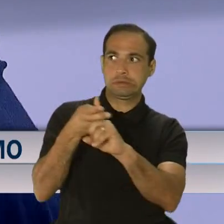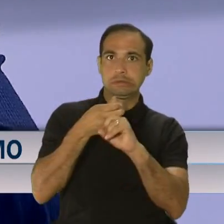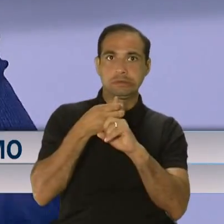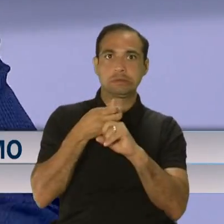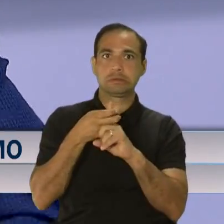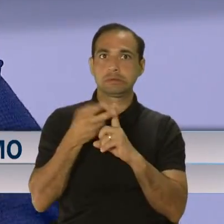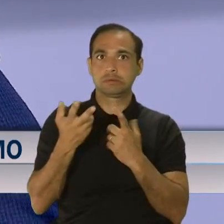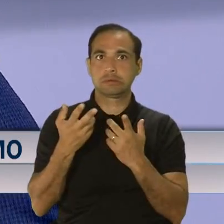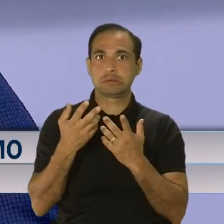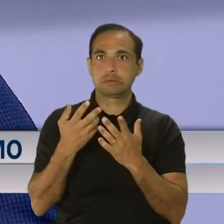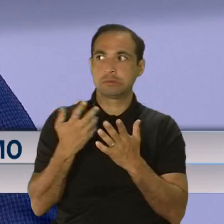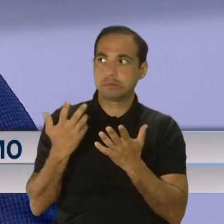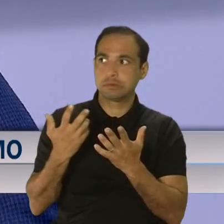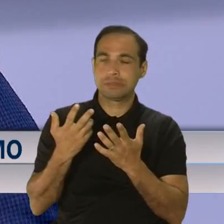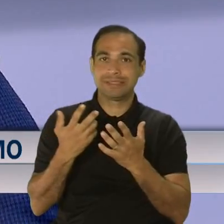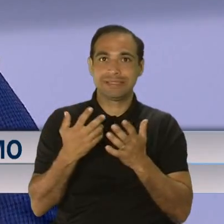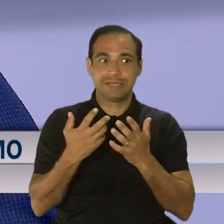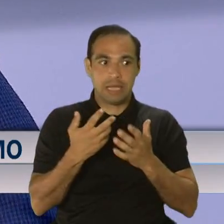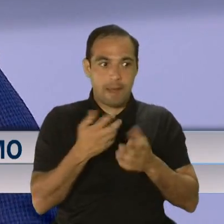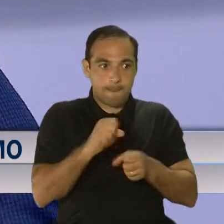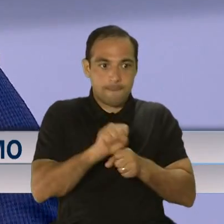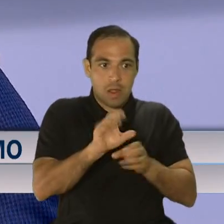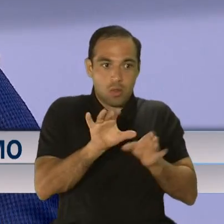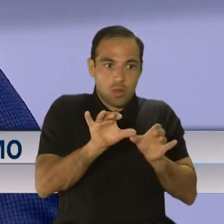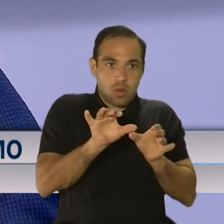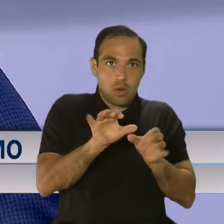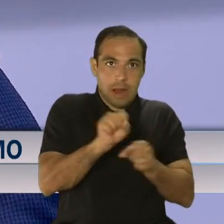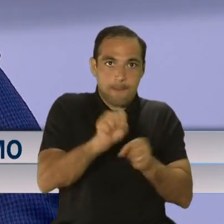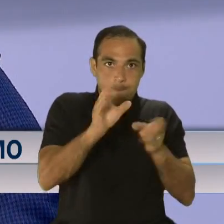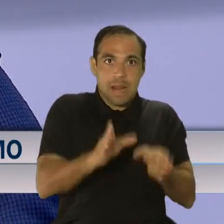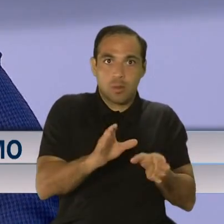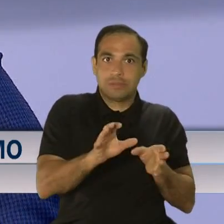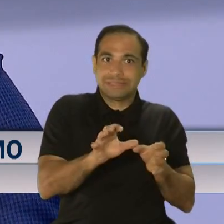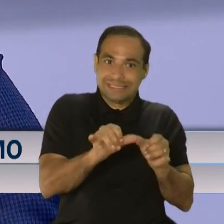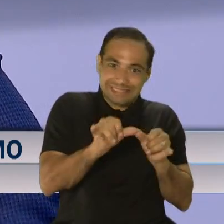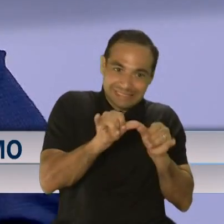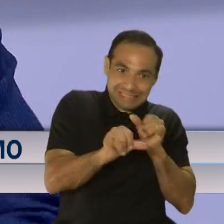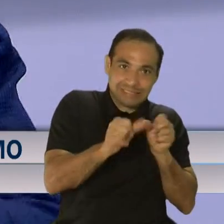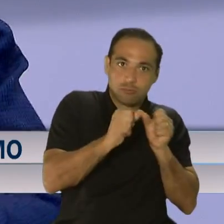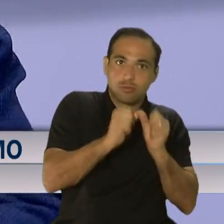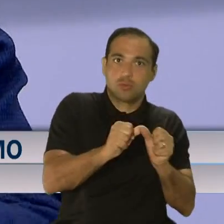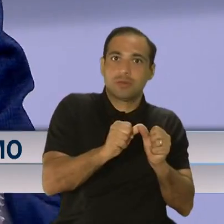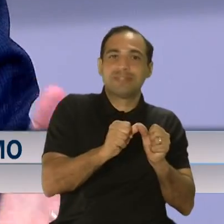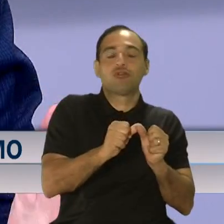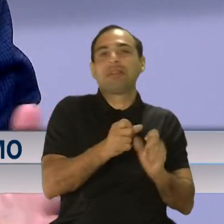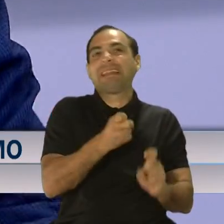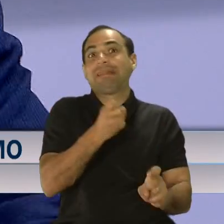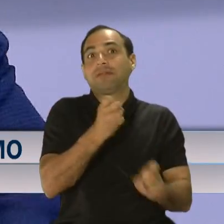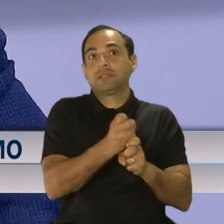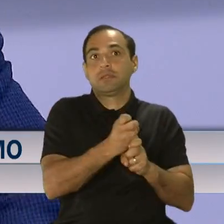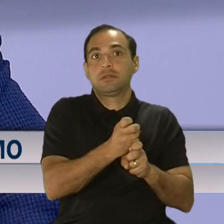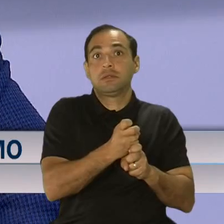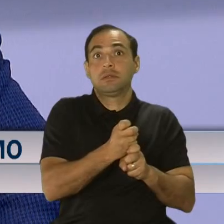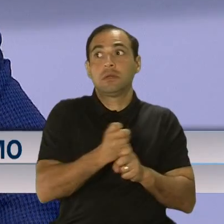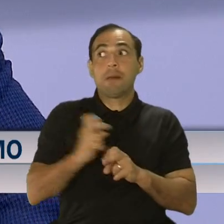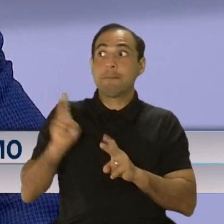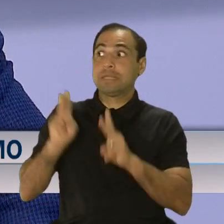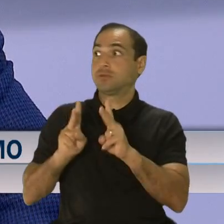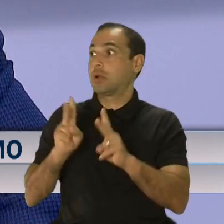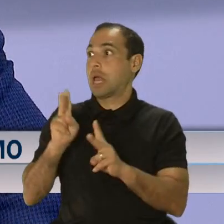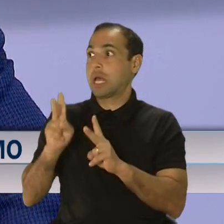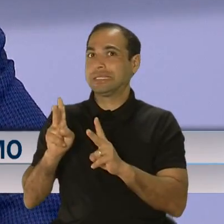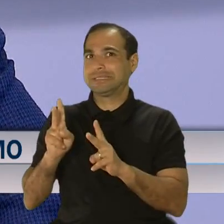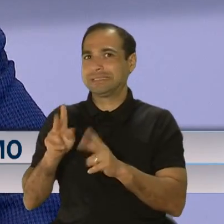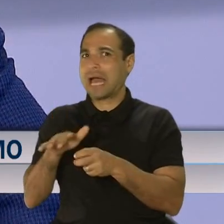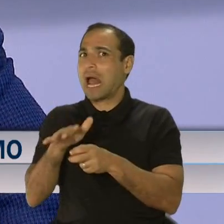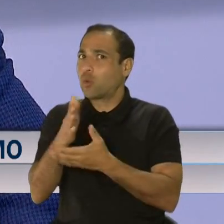y retención de empleados. Obviamente en Puerto Rico sabemos que hay un problema de retención. La gente no aparece para poder trabajar, especialmente en ciertos